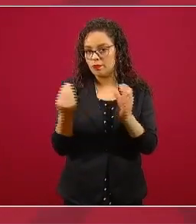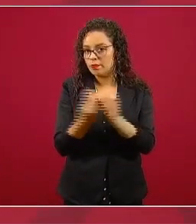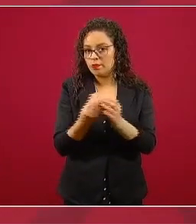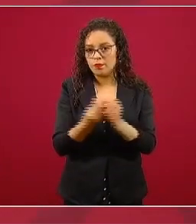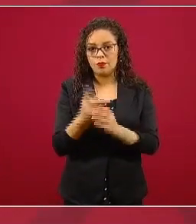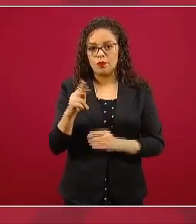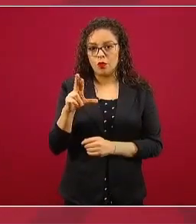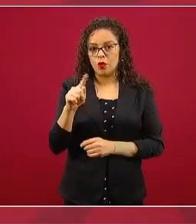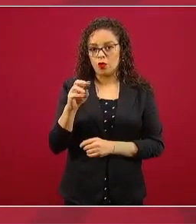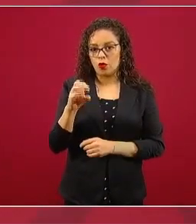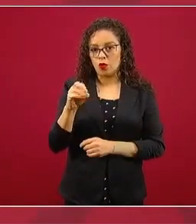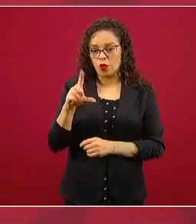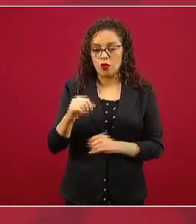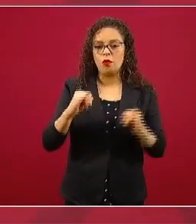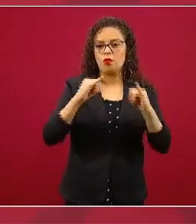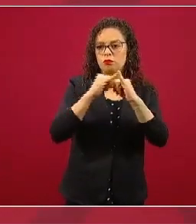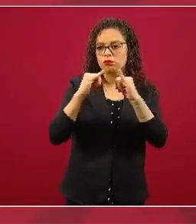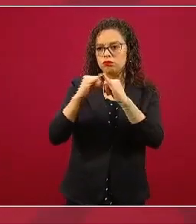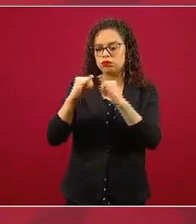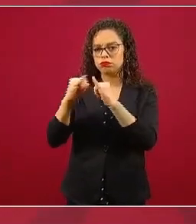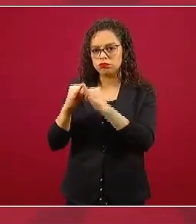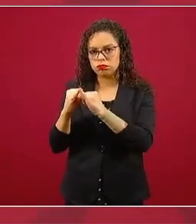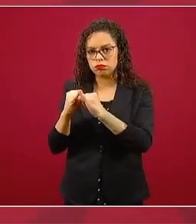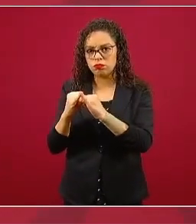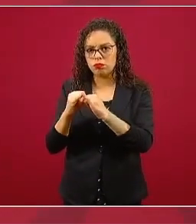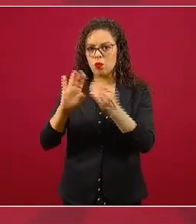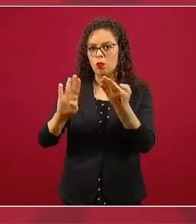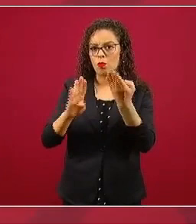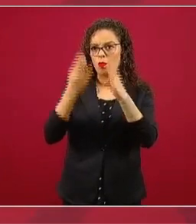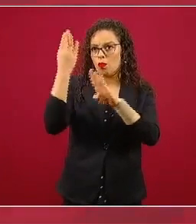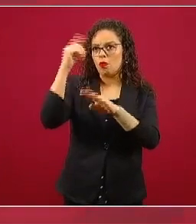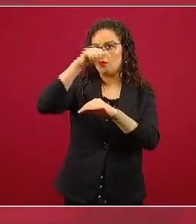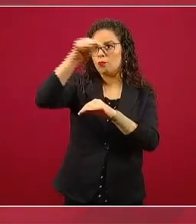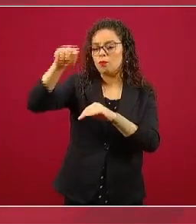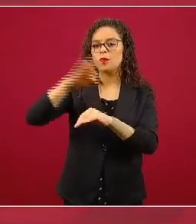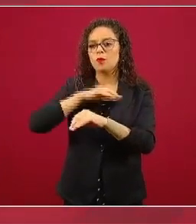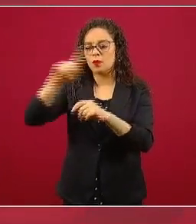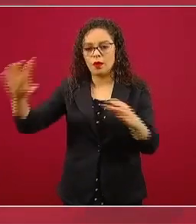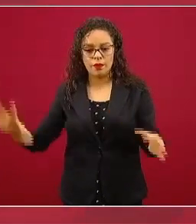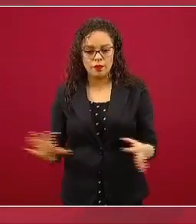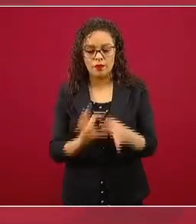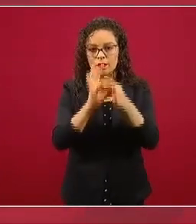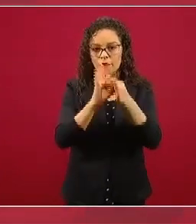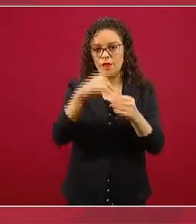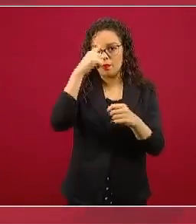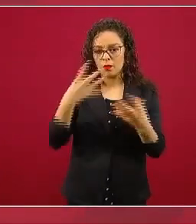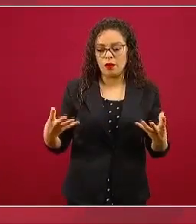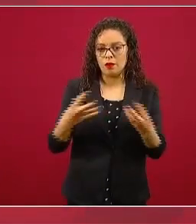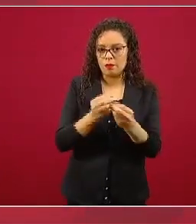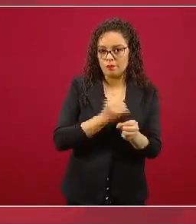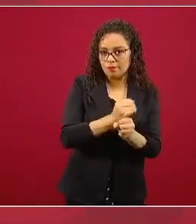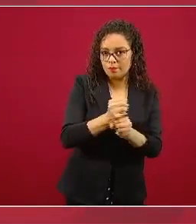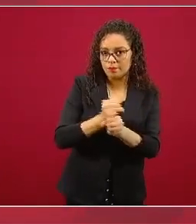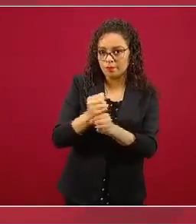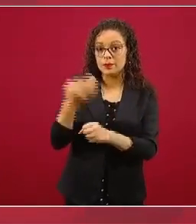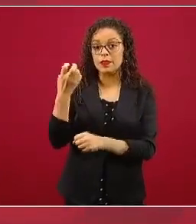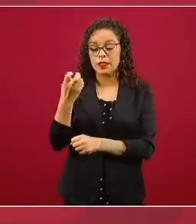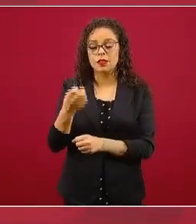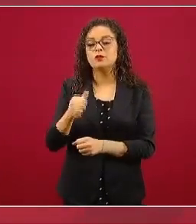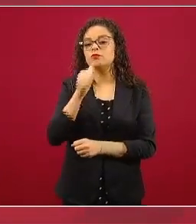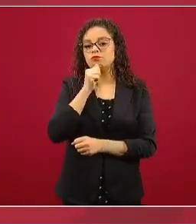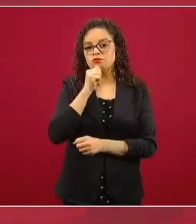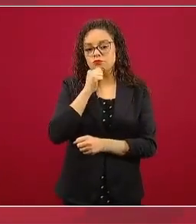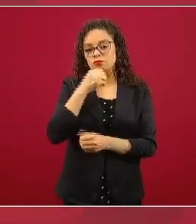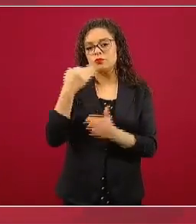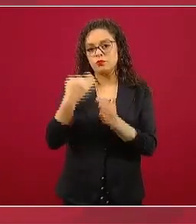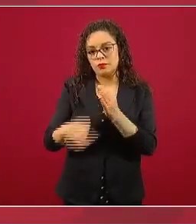que otras instituciones del mundo se puedan unir o participar con esa línea de investigación. Eso está por decidirse. ¿Cuándo? La